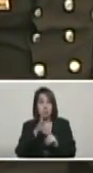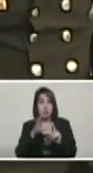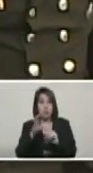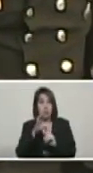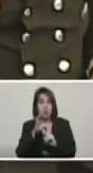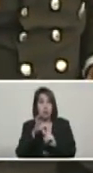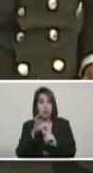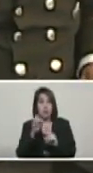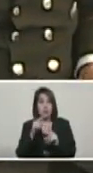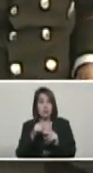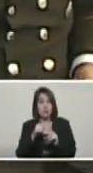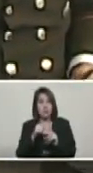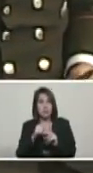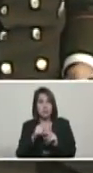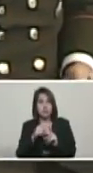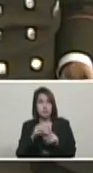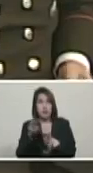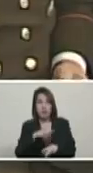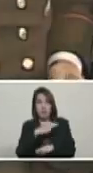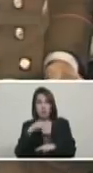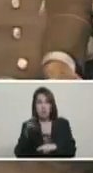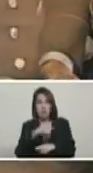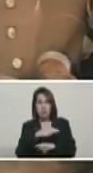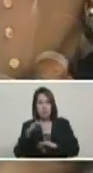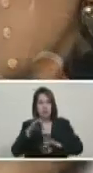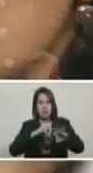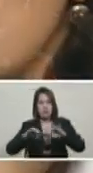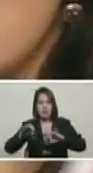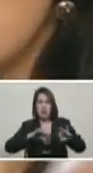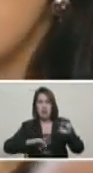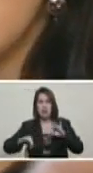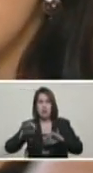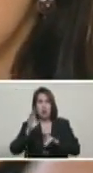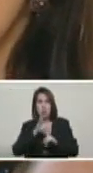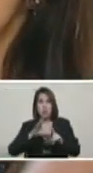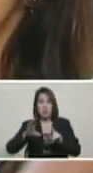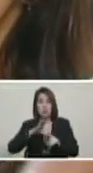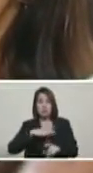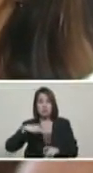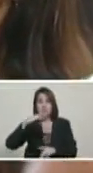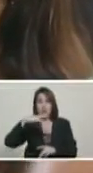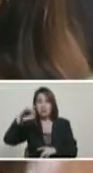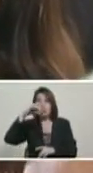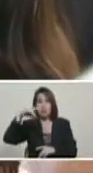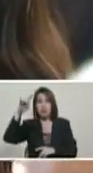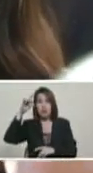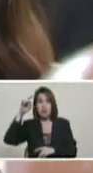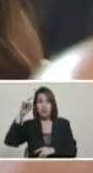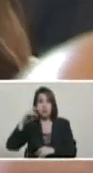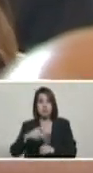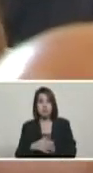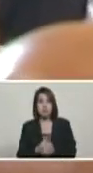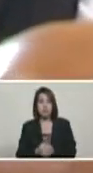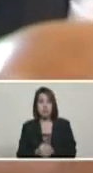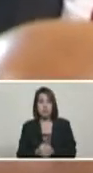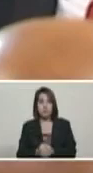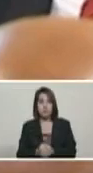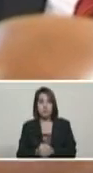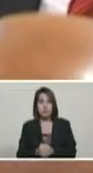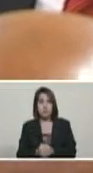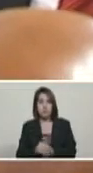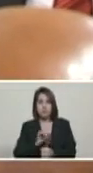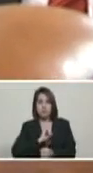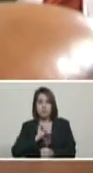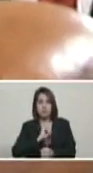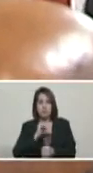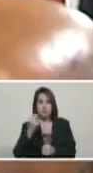patria, la música, el teatro, la cultura, la espiritualidad, la identidad nacional, entre otros